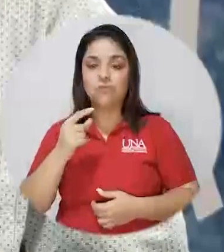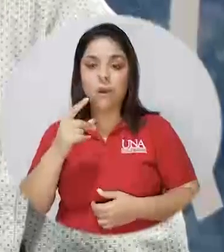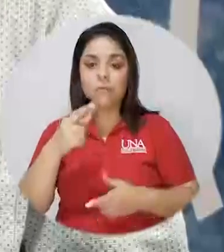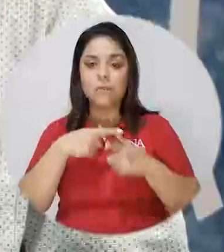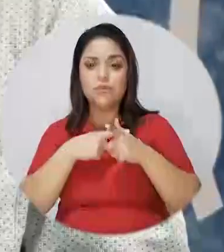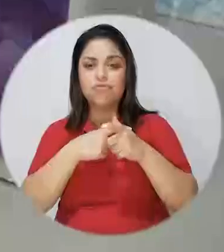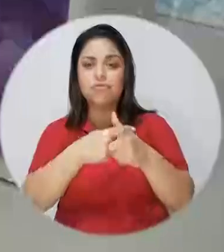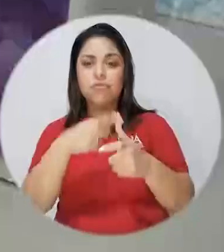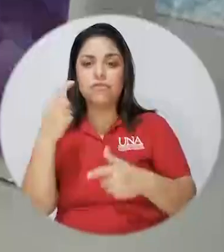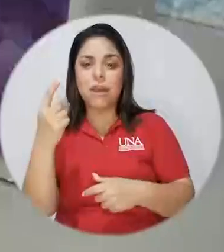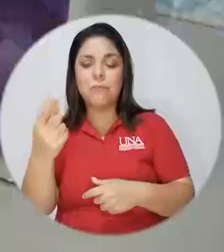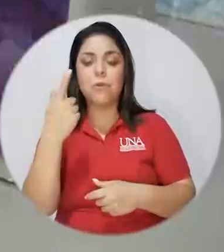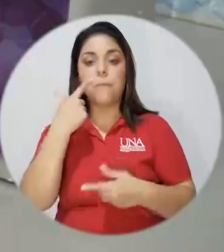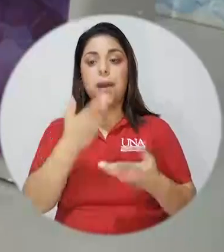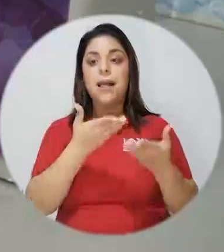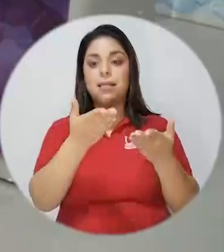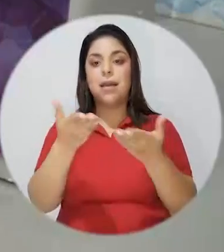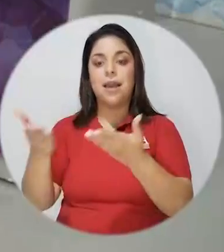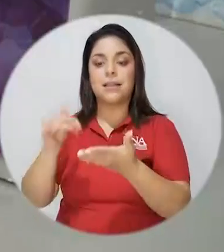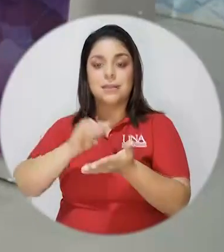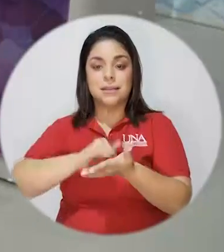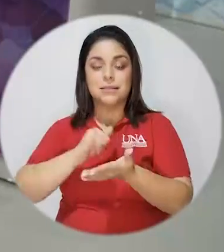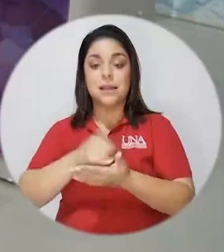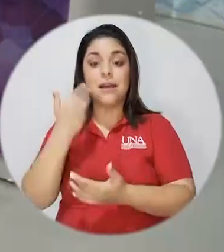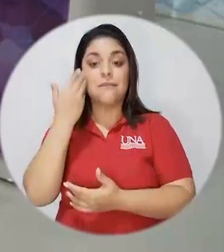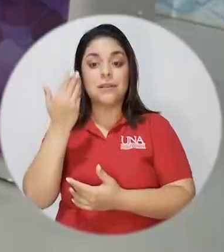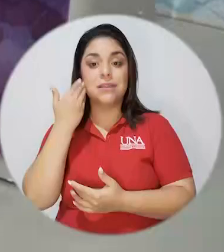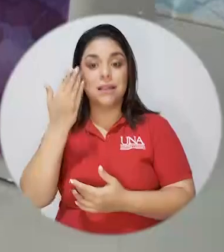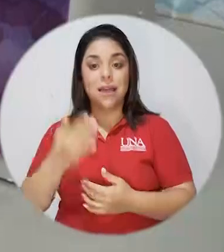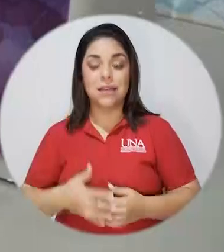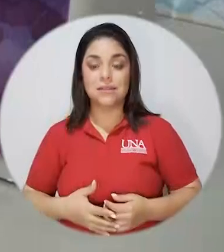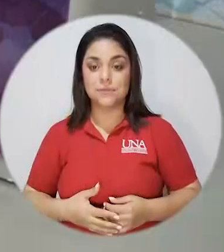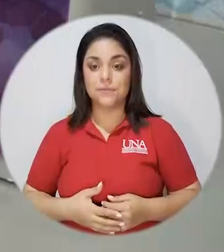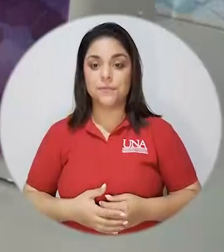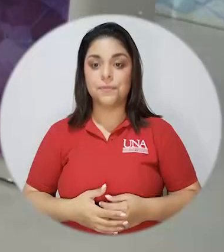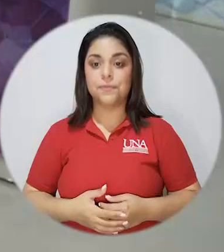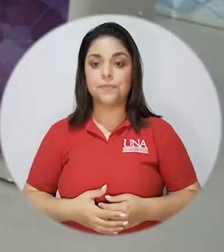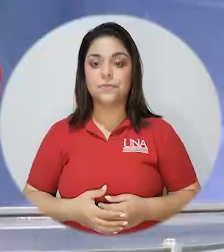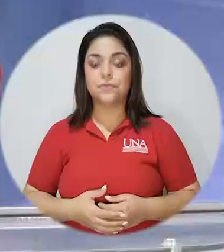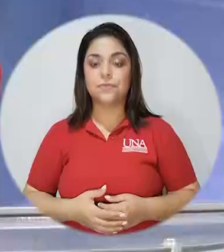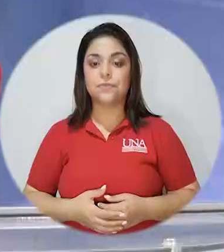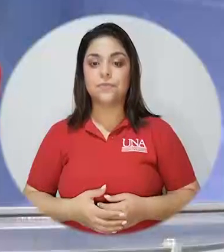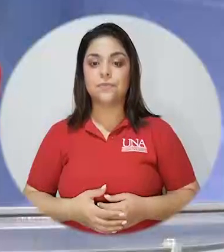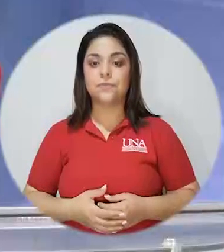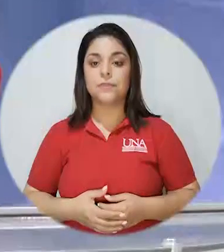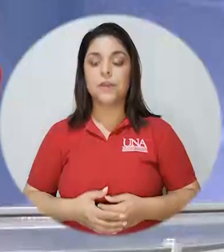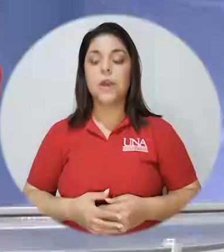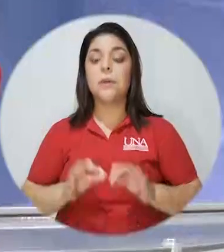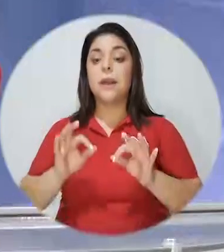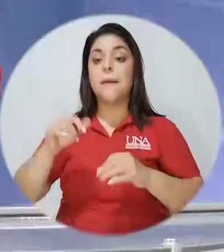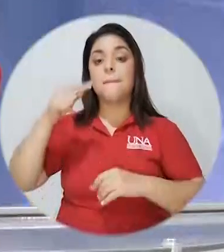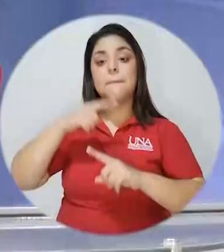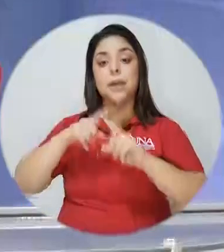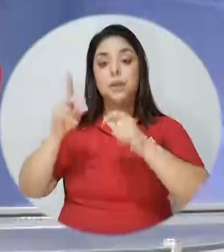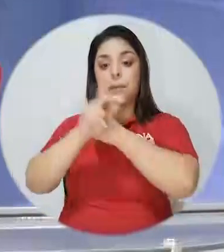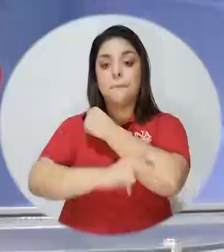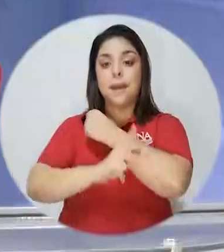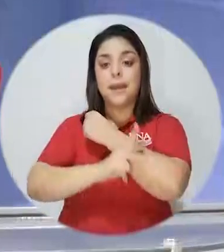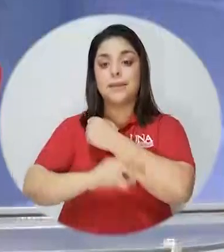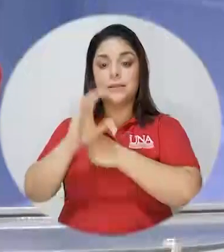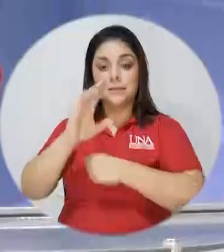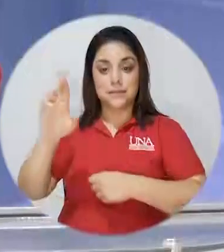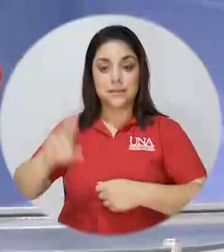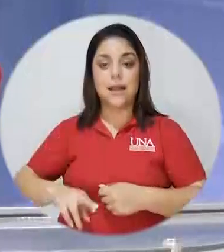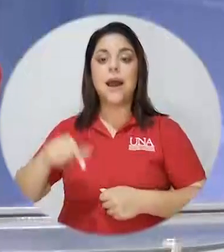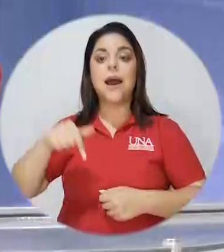de las empresas en el país, para ofrecer estas facilidades. Ahora, si bien el país ha venido trabajando en esto,